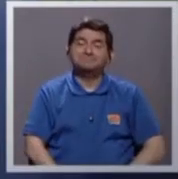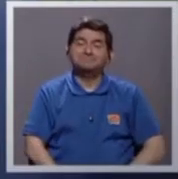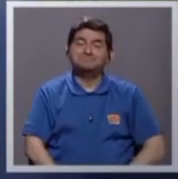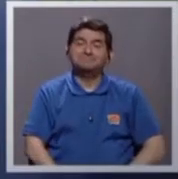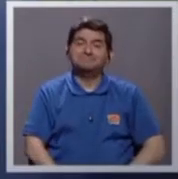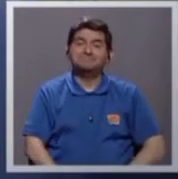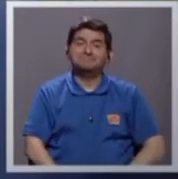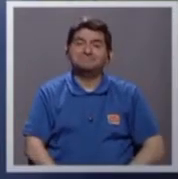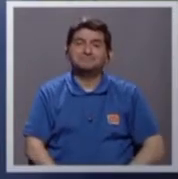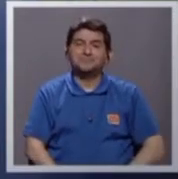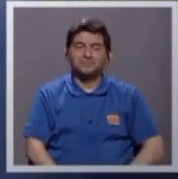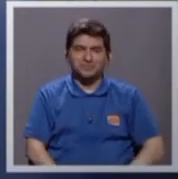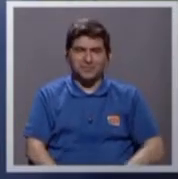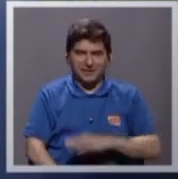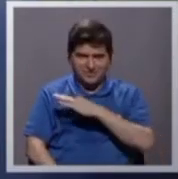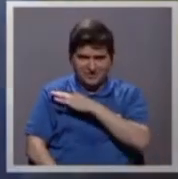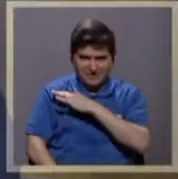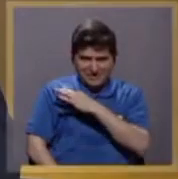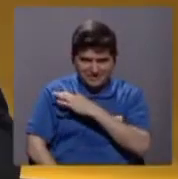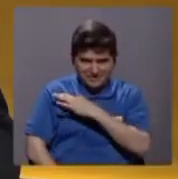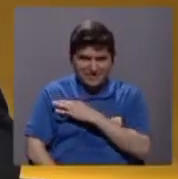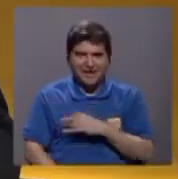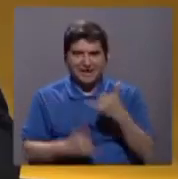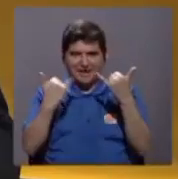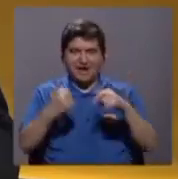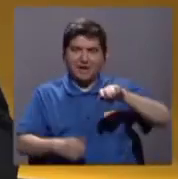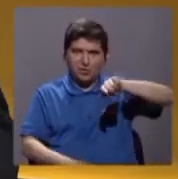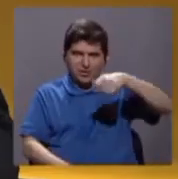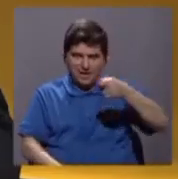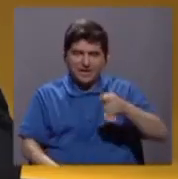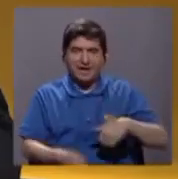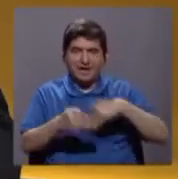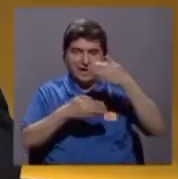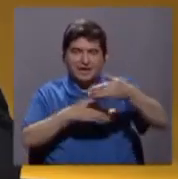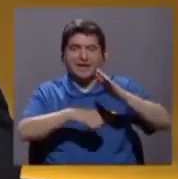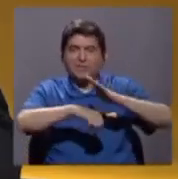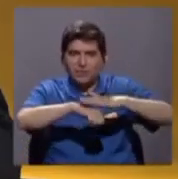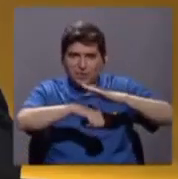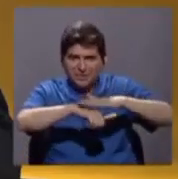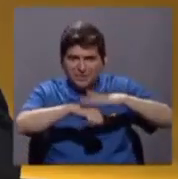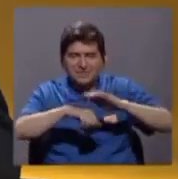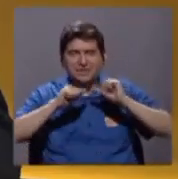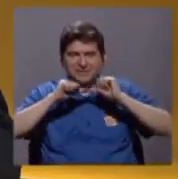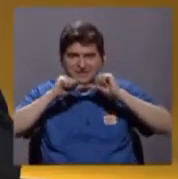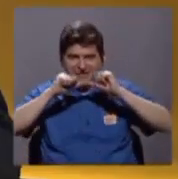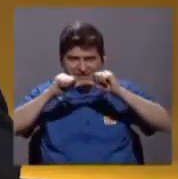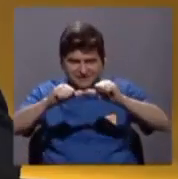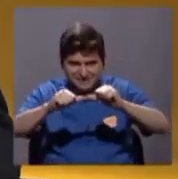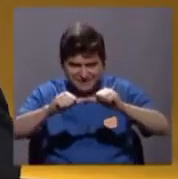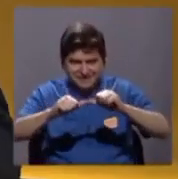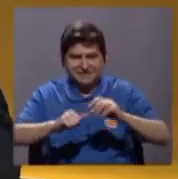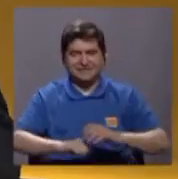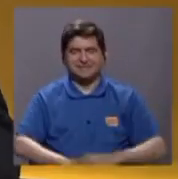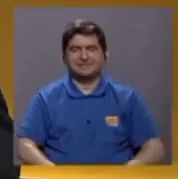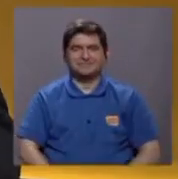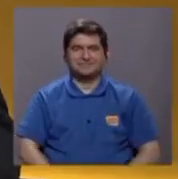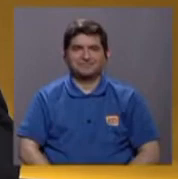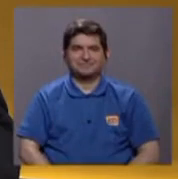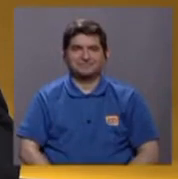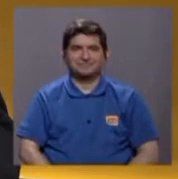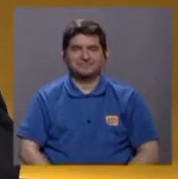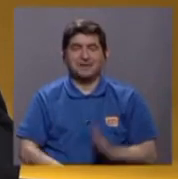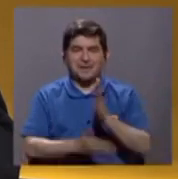Bueno, vamos a invitar al canal a que nos invite en unos instantes al